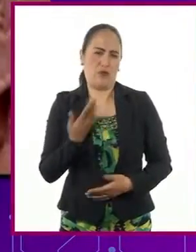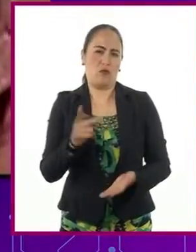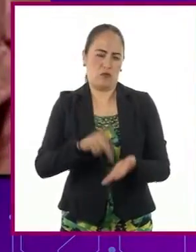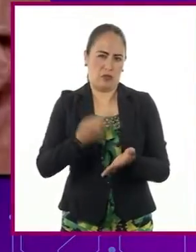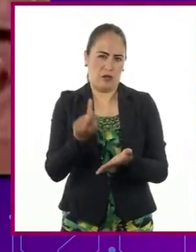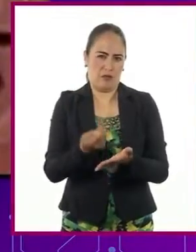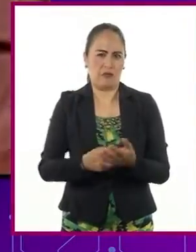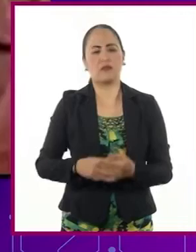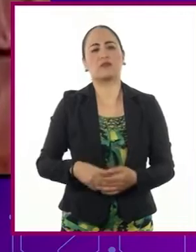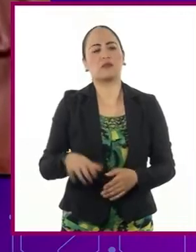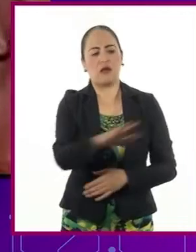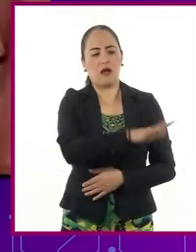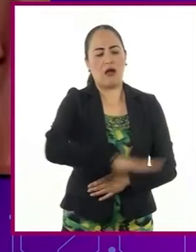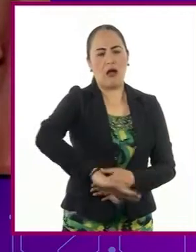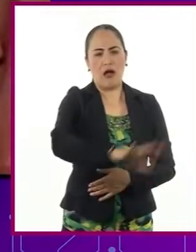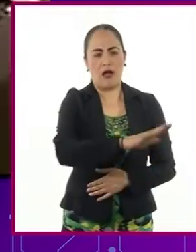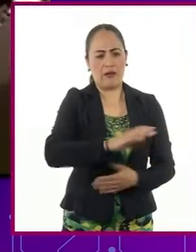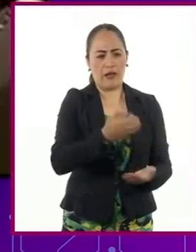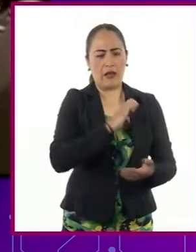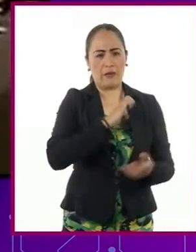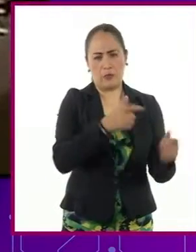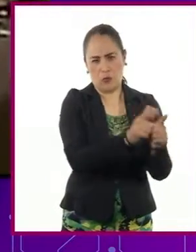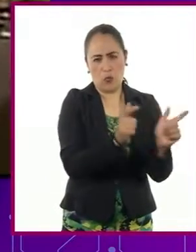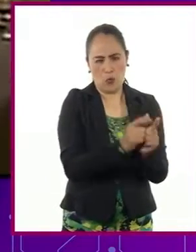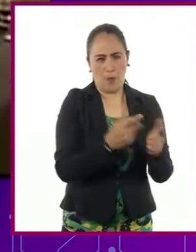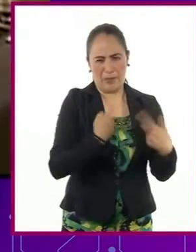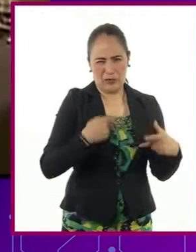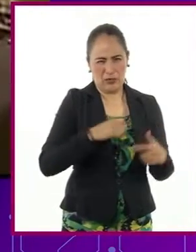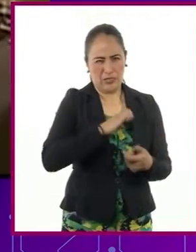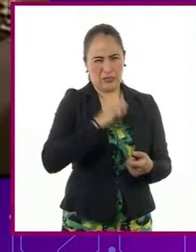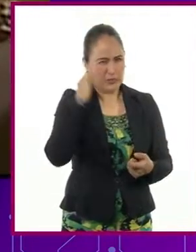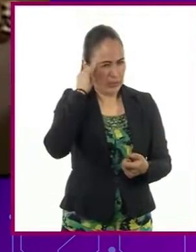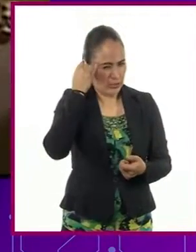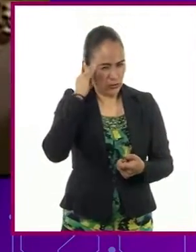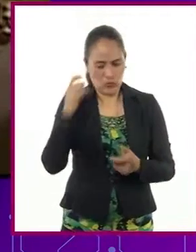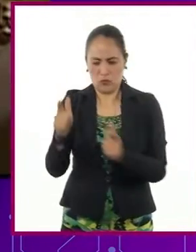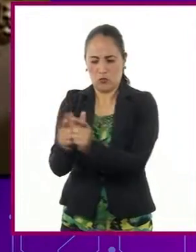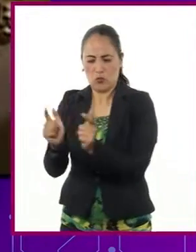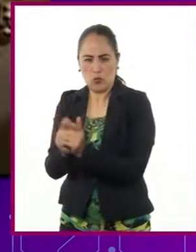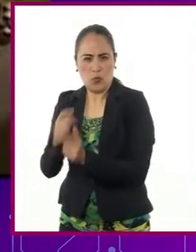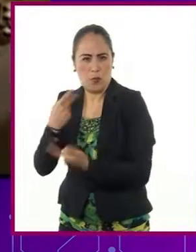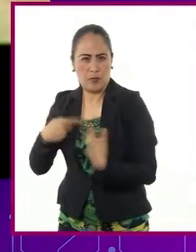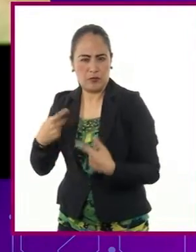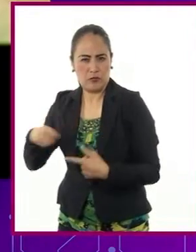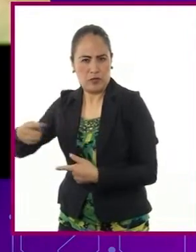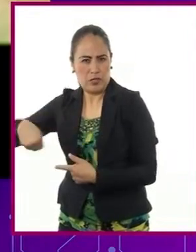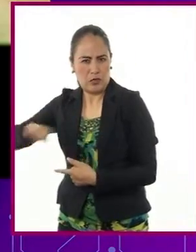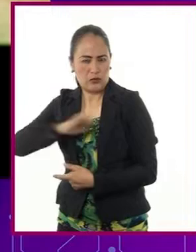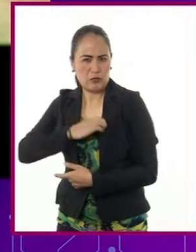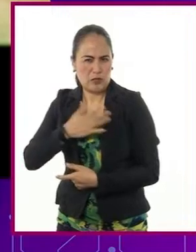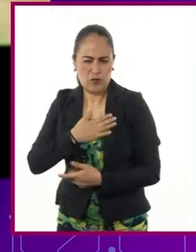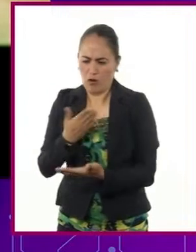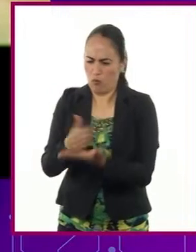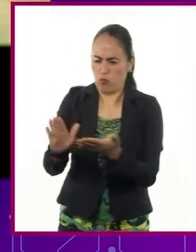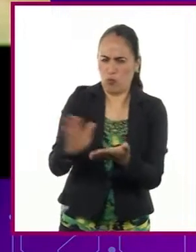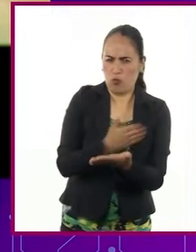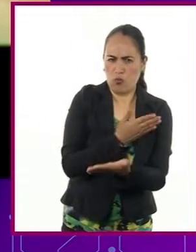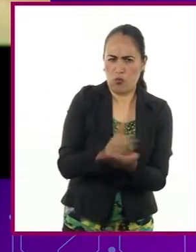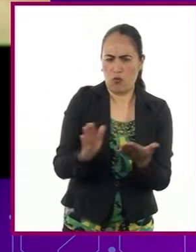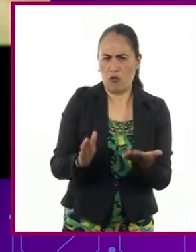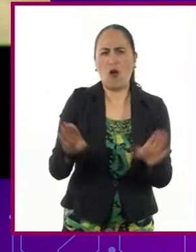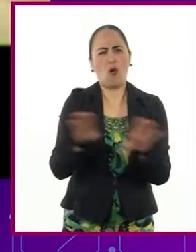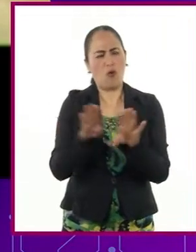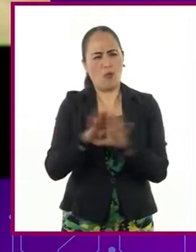la República de Indios y la República de Españoles. Para entender esto, Gisela, es importante ver cómo en Europa está decayendo